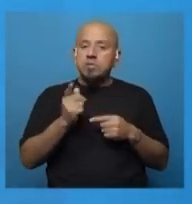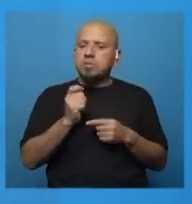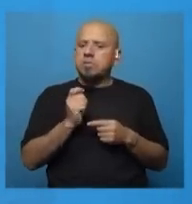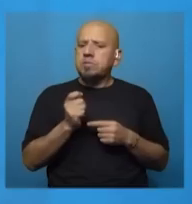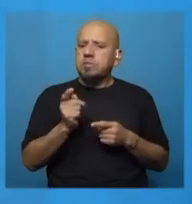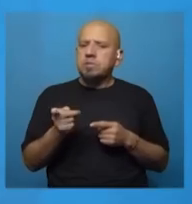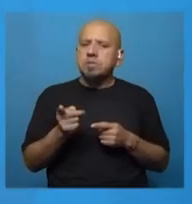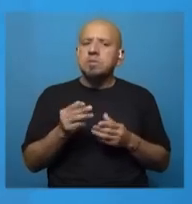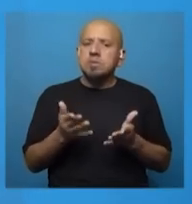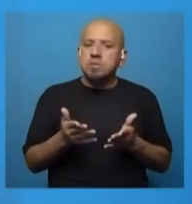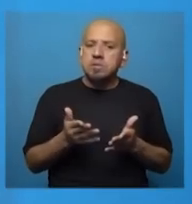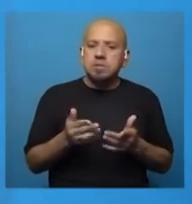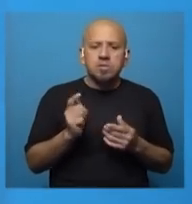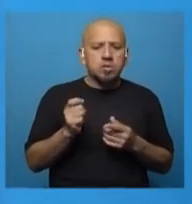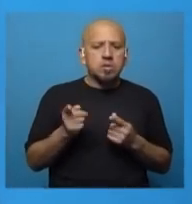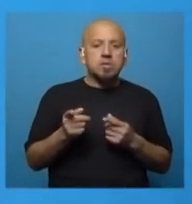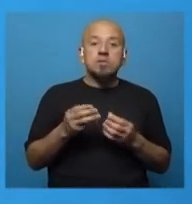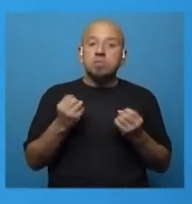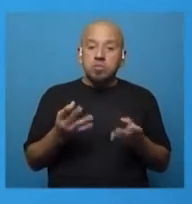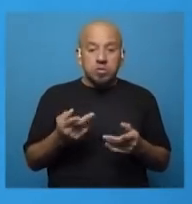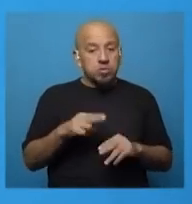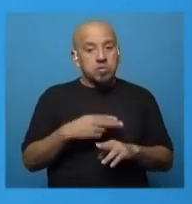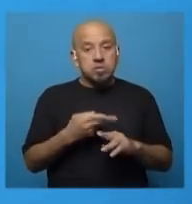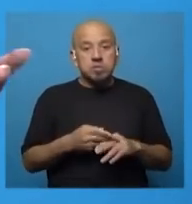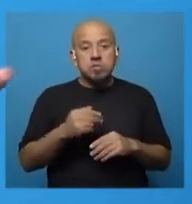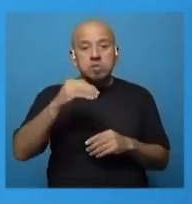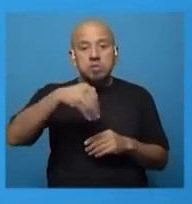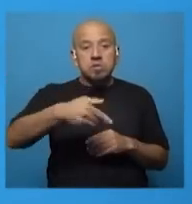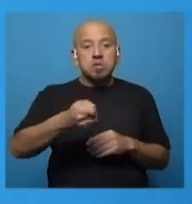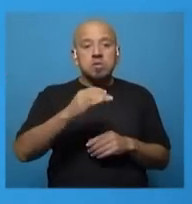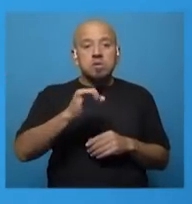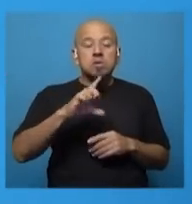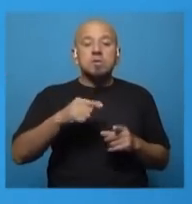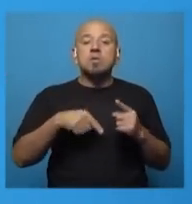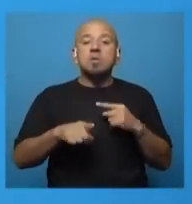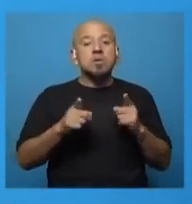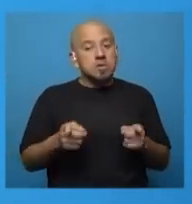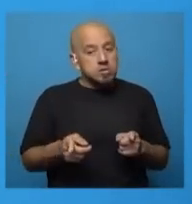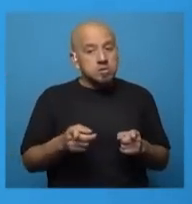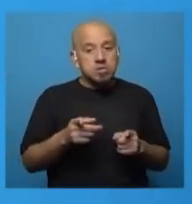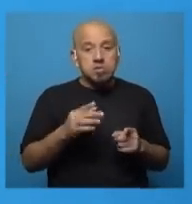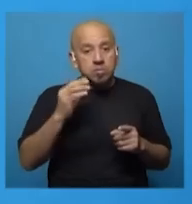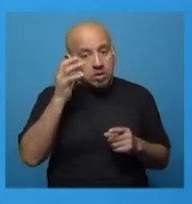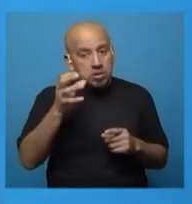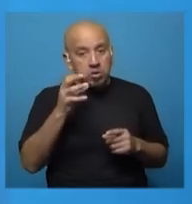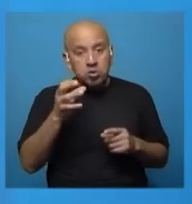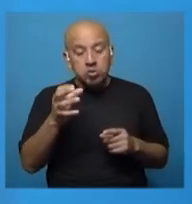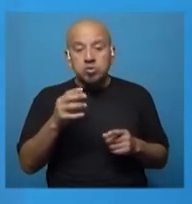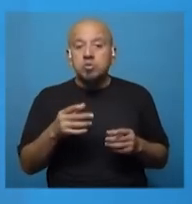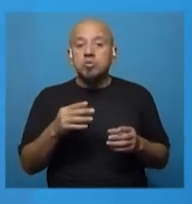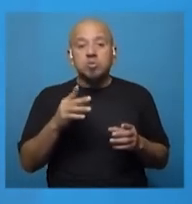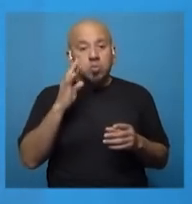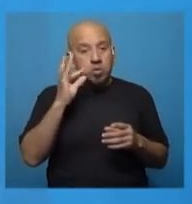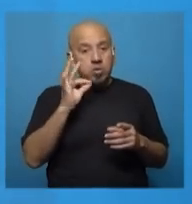quién se Estaba tratando porque reitero Maciel le dice a H es un narco peligroso pesa